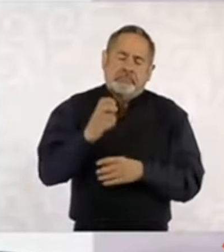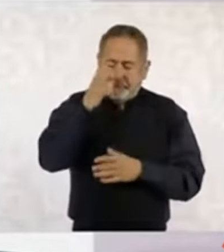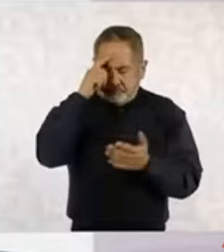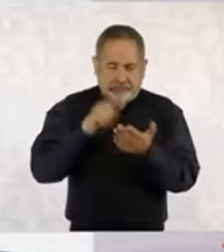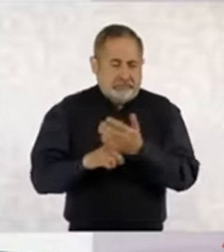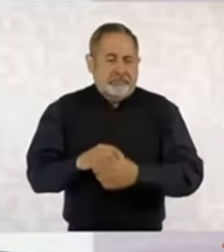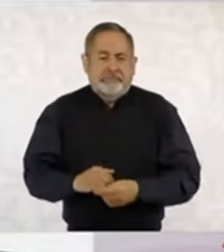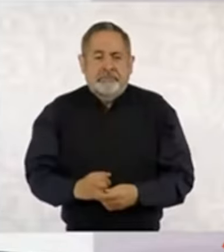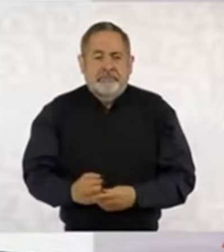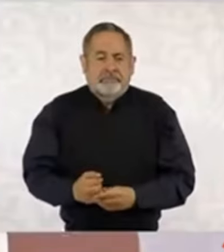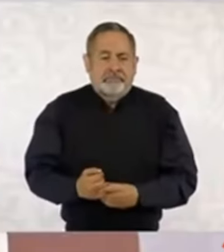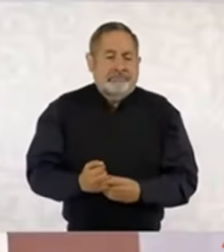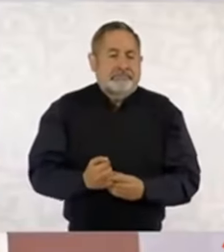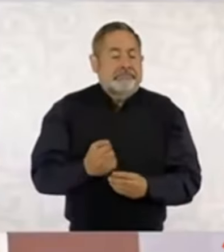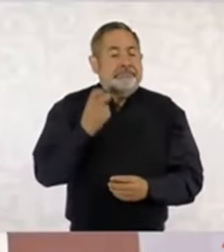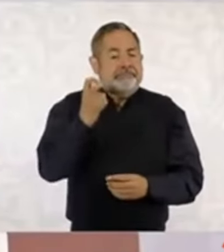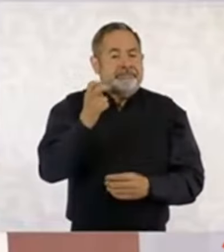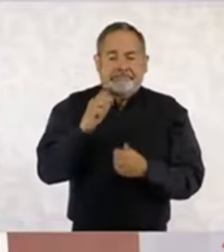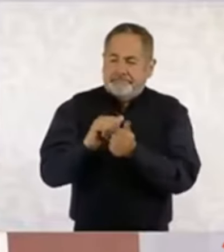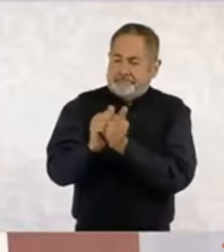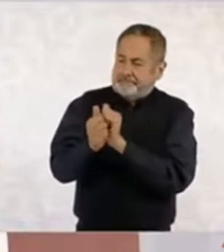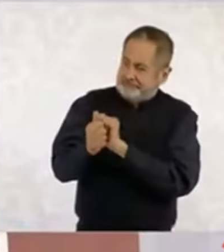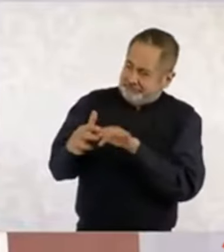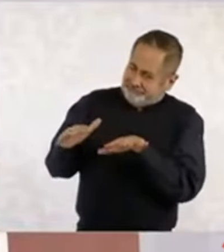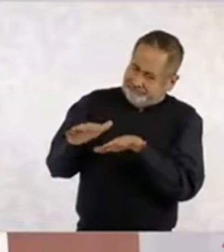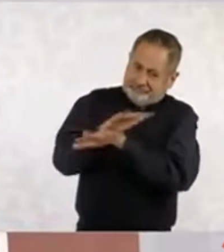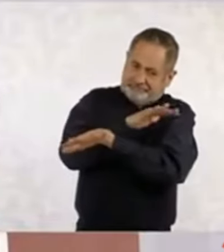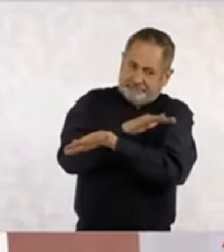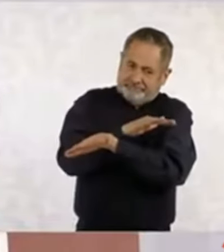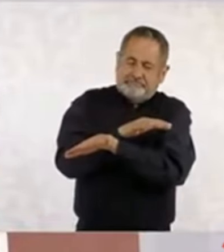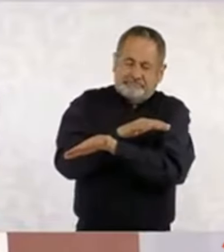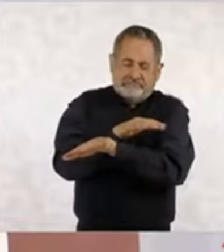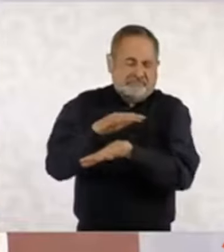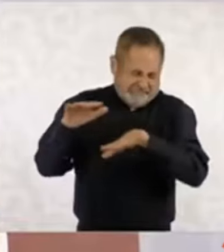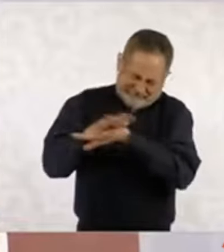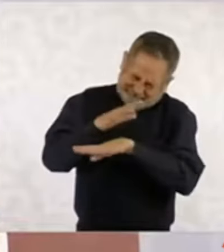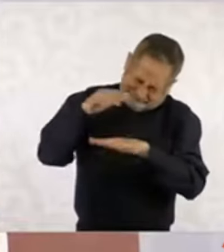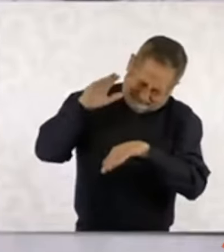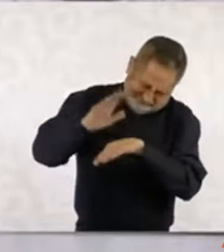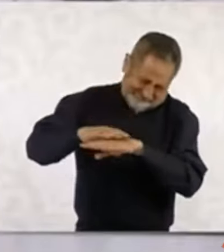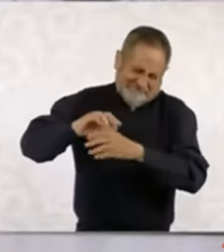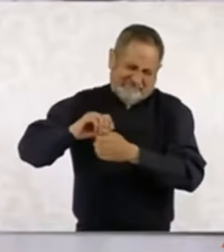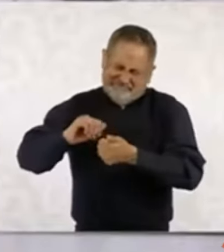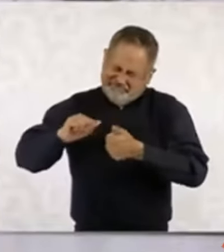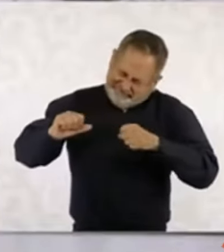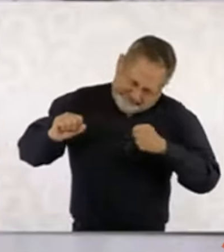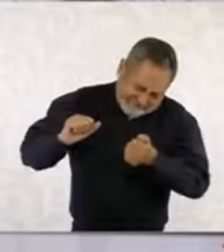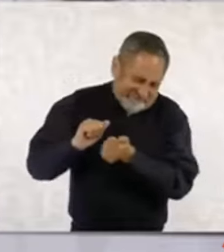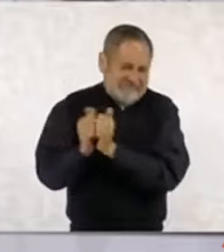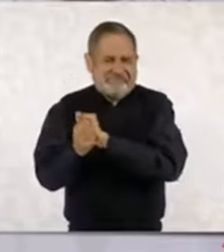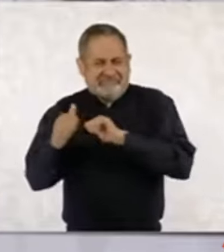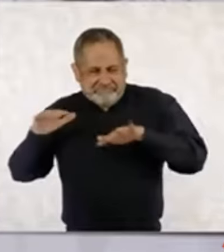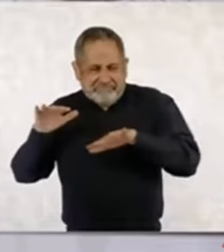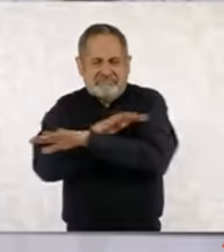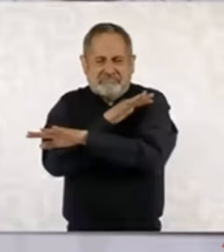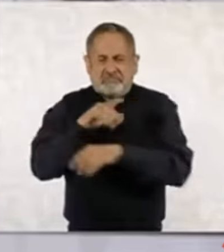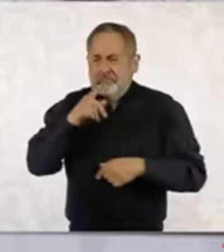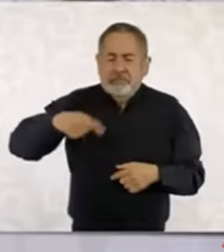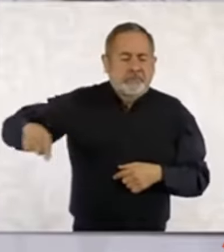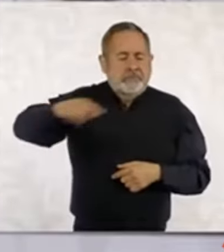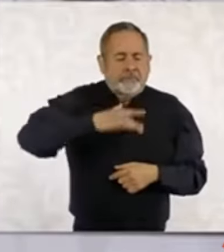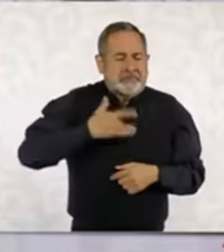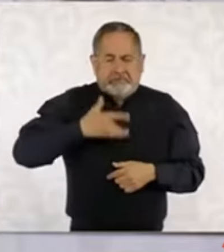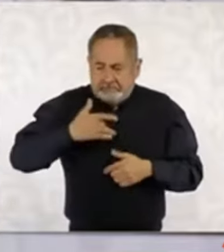Esa es la transformación, el cambio profundo que está viviendo orgullosamente nuestro